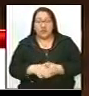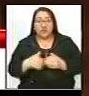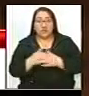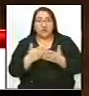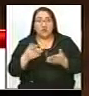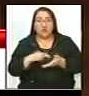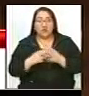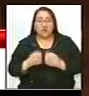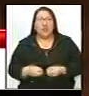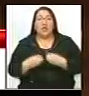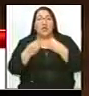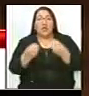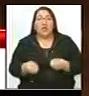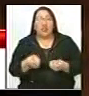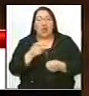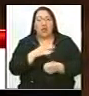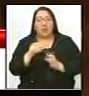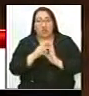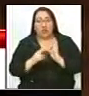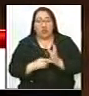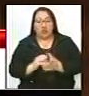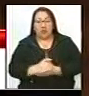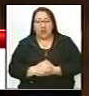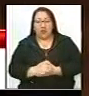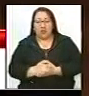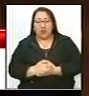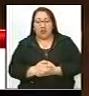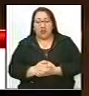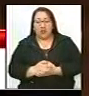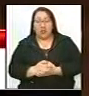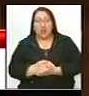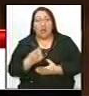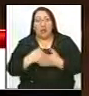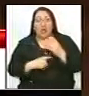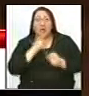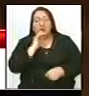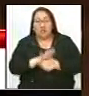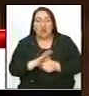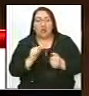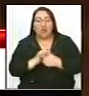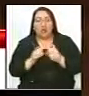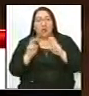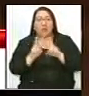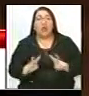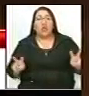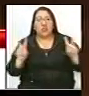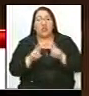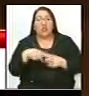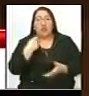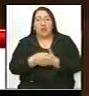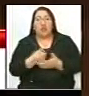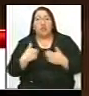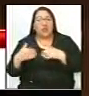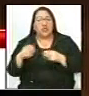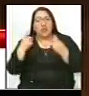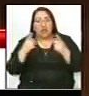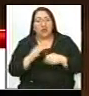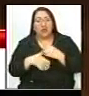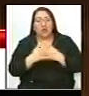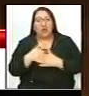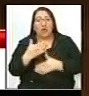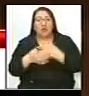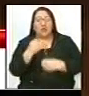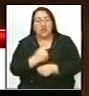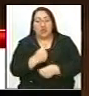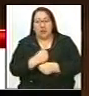recursos son transferidos al gobierno regional para que él cumpla con las valorizaciones y los pagos que correspondan de acuerdo al avance de